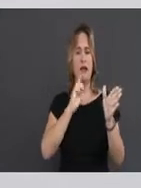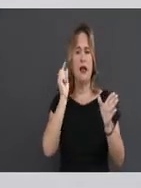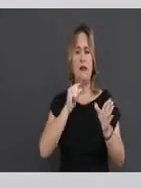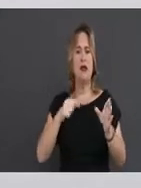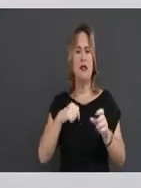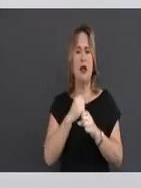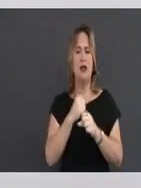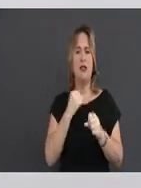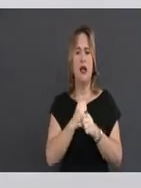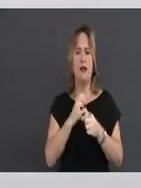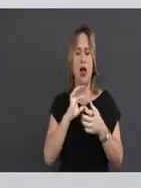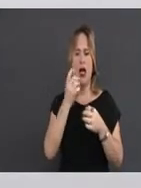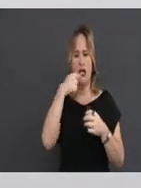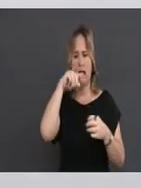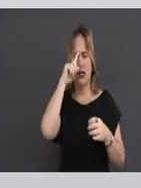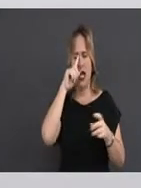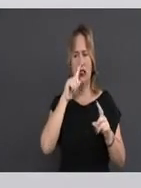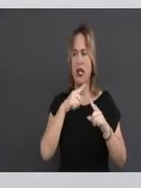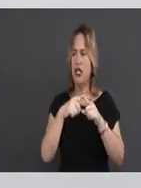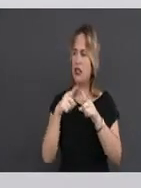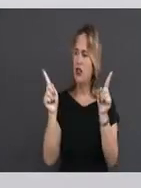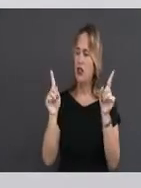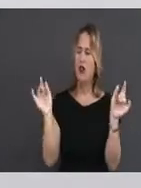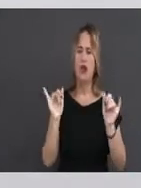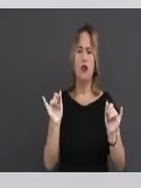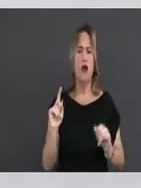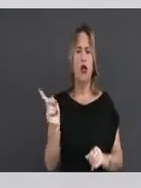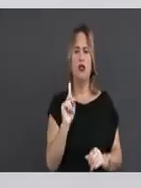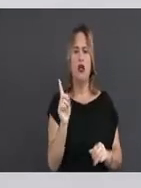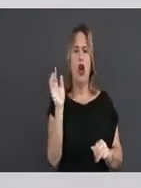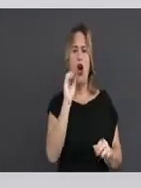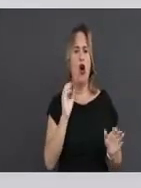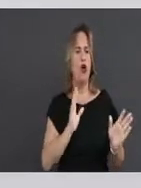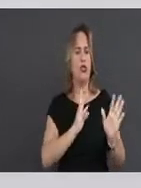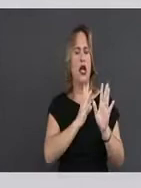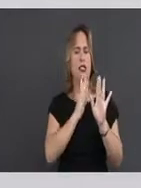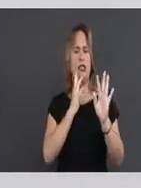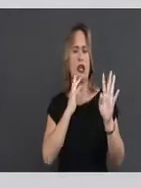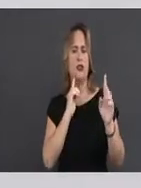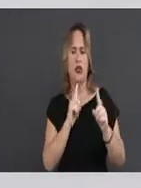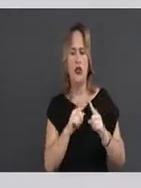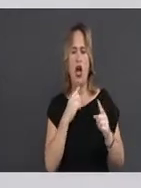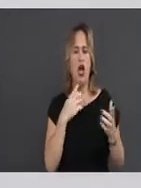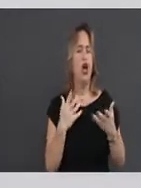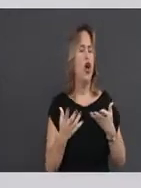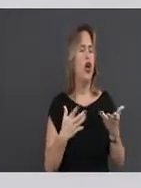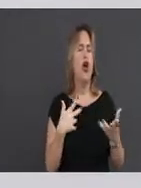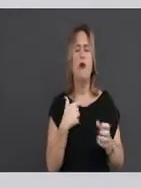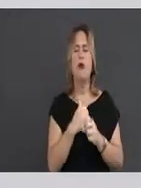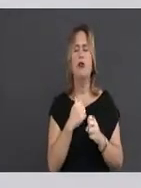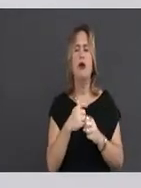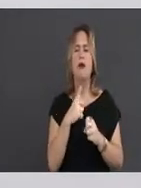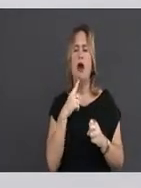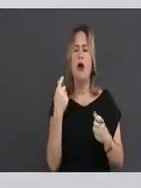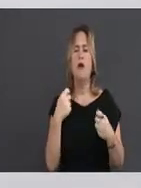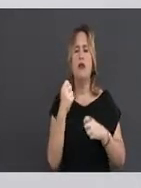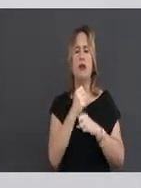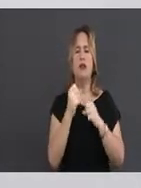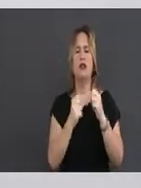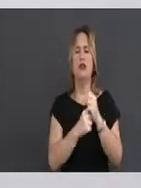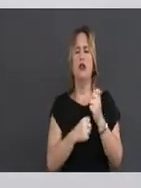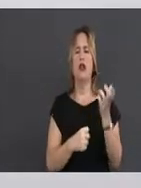trabajo de CUPET, pero no sucede así en todos los lugares. No. La organización de las colas, ¿cómo funciona esto? ¿Cómo lo tiene estructurado